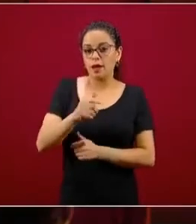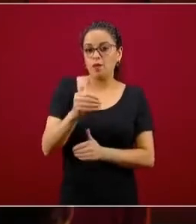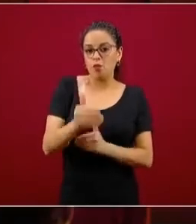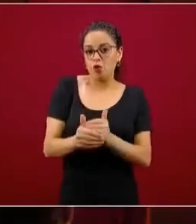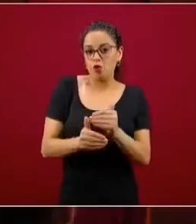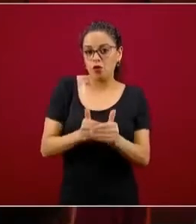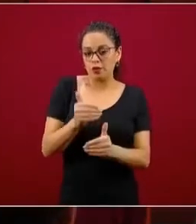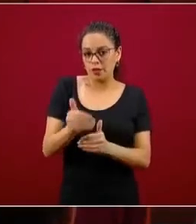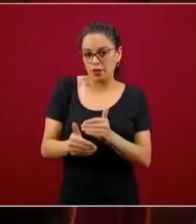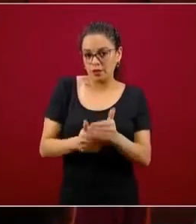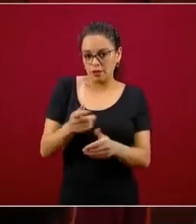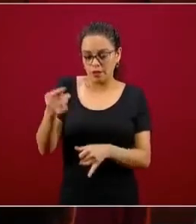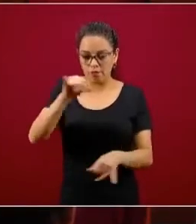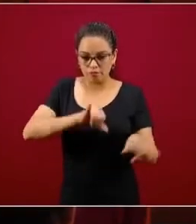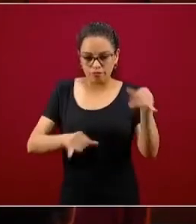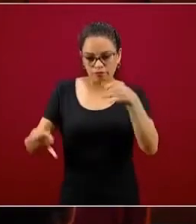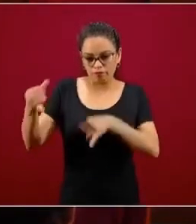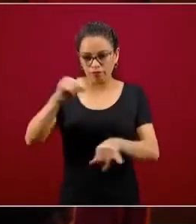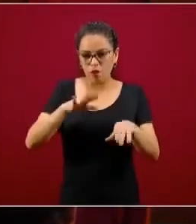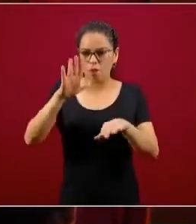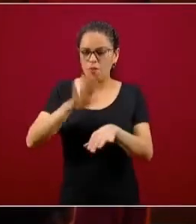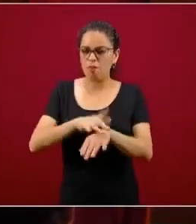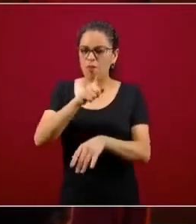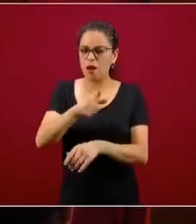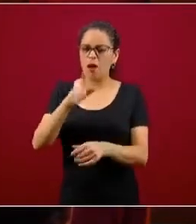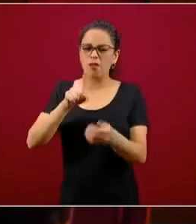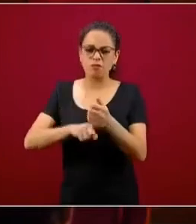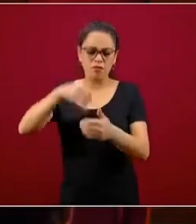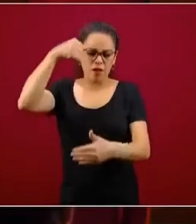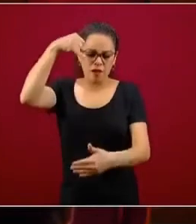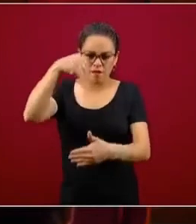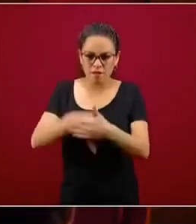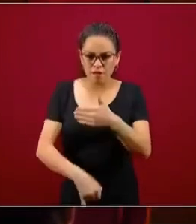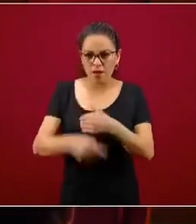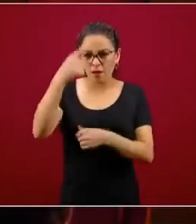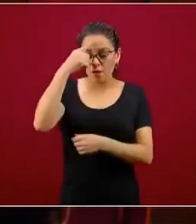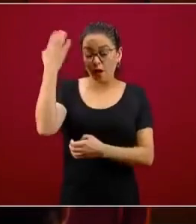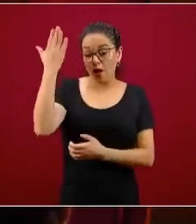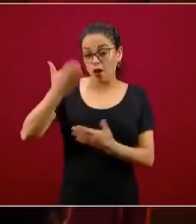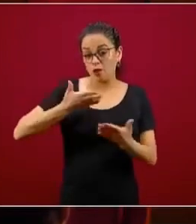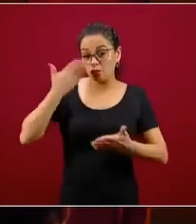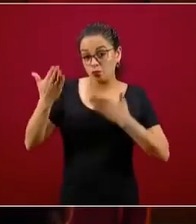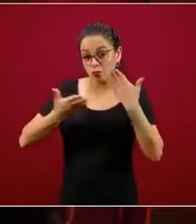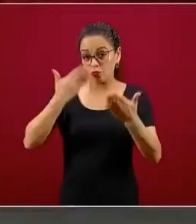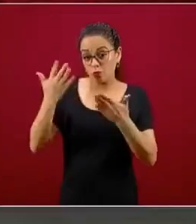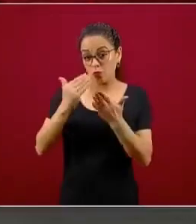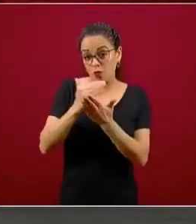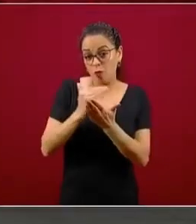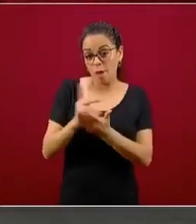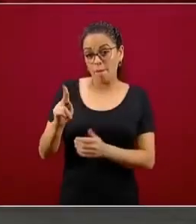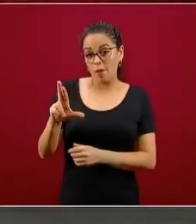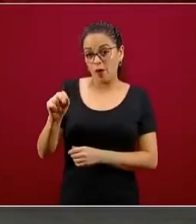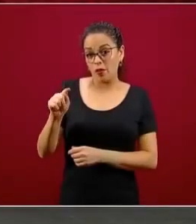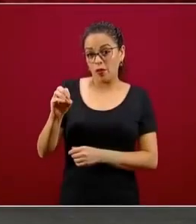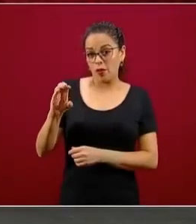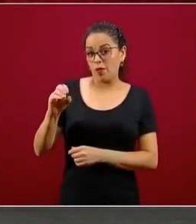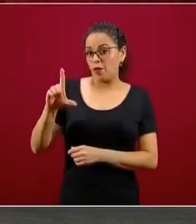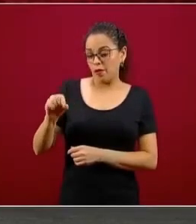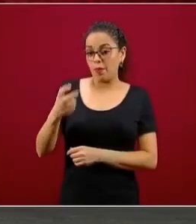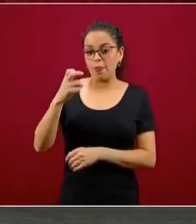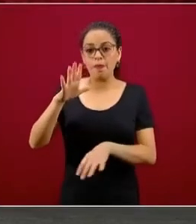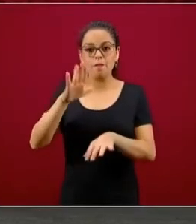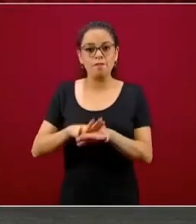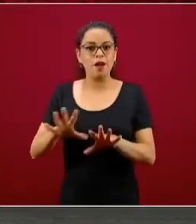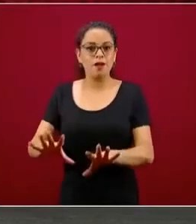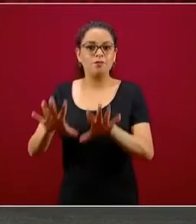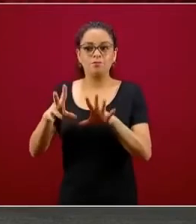hacen con otros fines, más de investigación o de protocolos de estudio. Por lo tanto, lo que realmente resalta en este otro